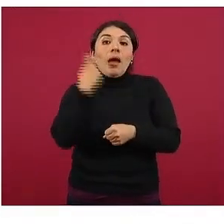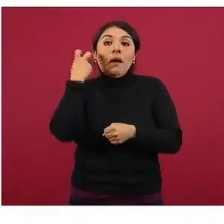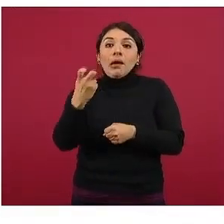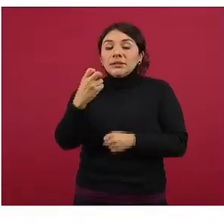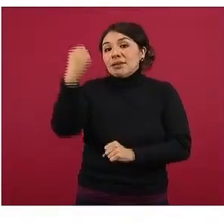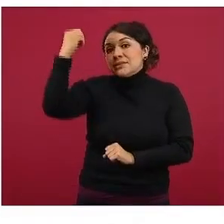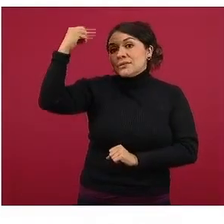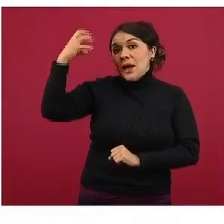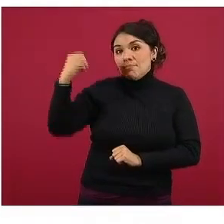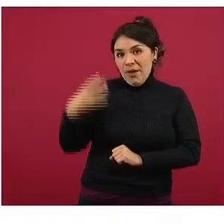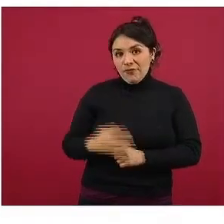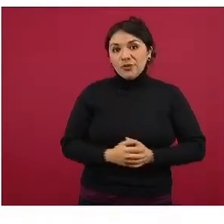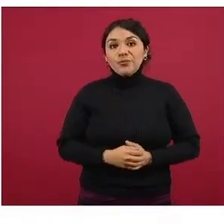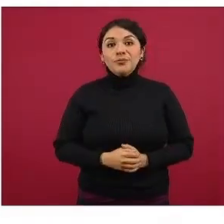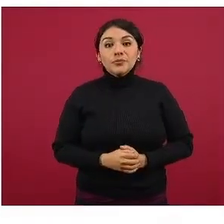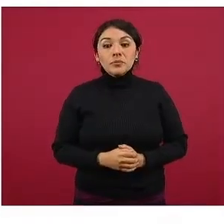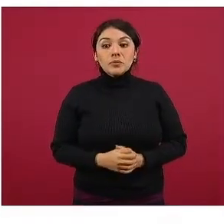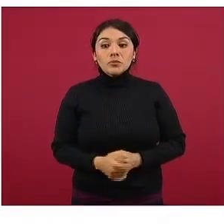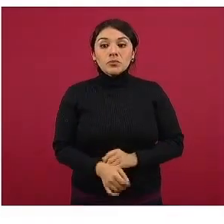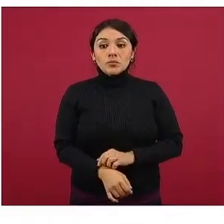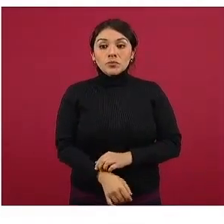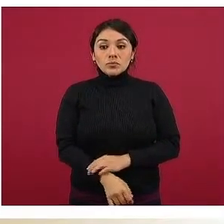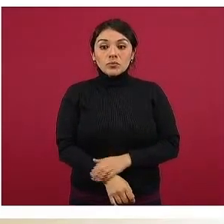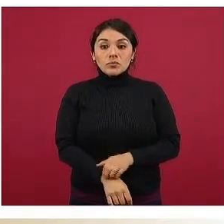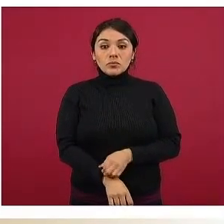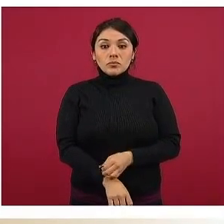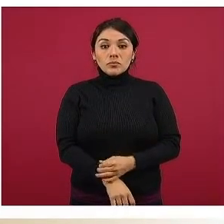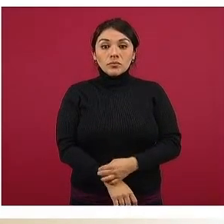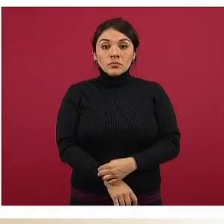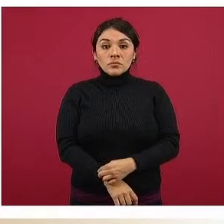este semáforo. La siguiente, por favor.